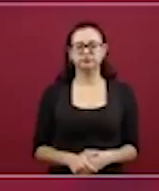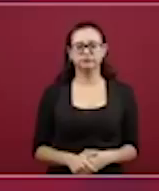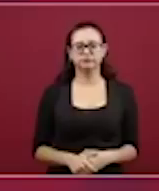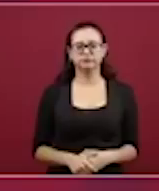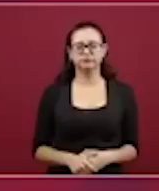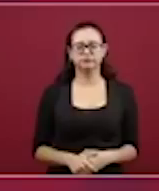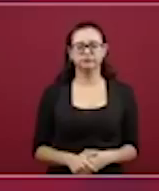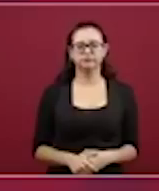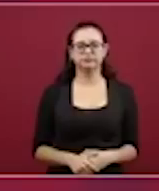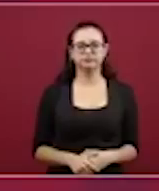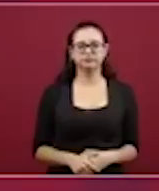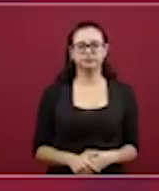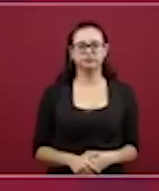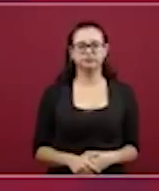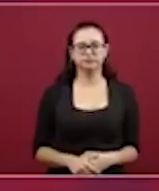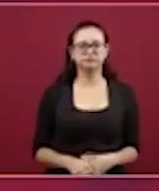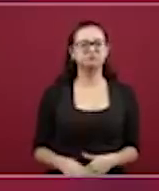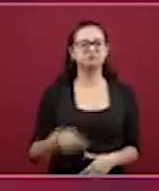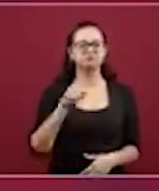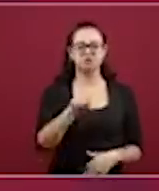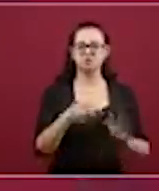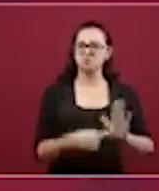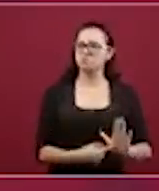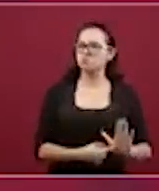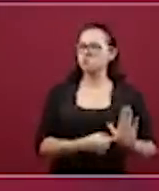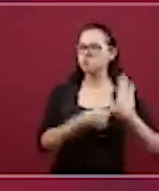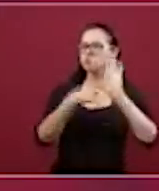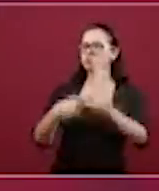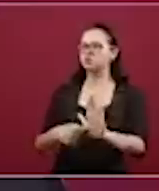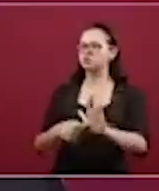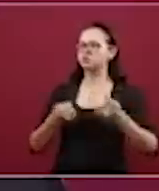cómo debe ser un gobernante,